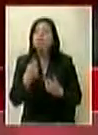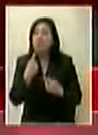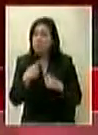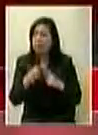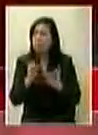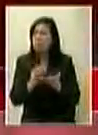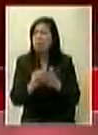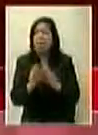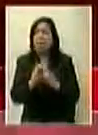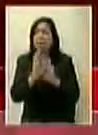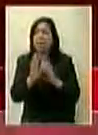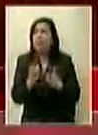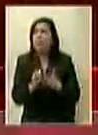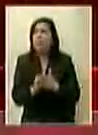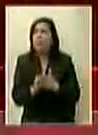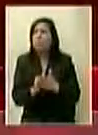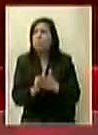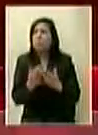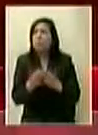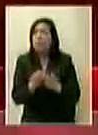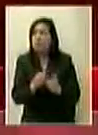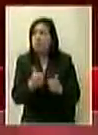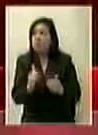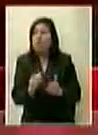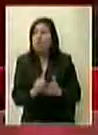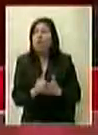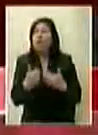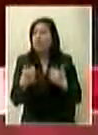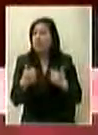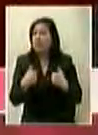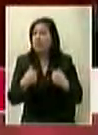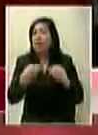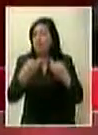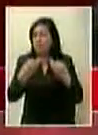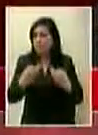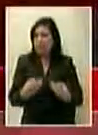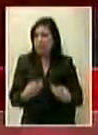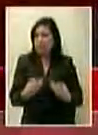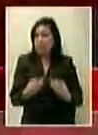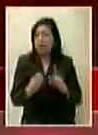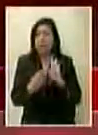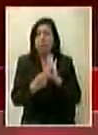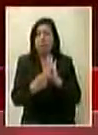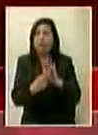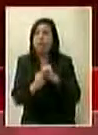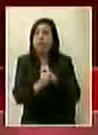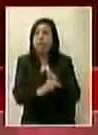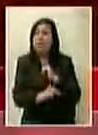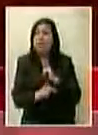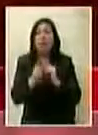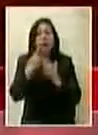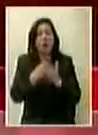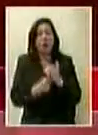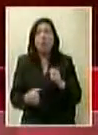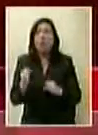distinguir claramente un ámbito de otro. Y tenga usted, señor presidente, y la representación nacional la